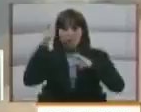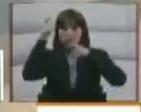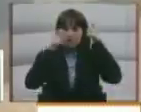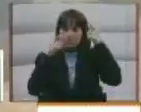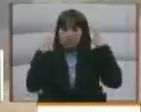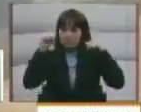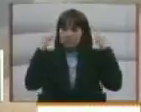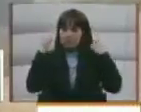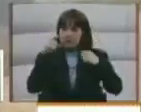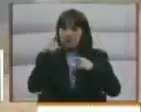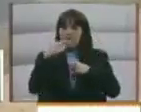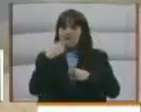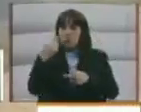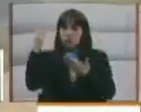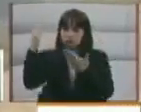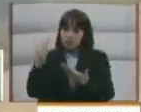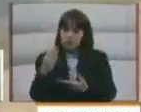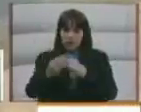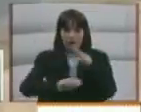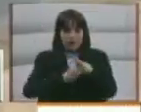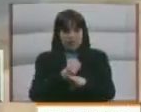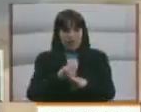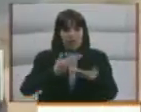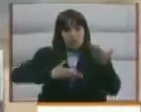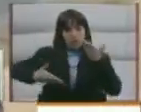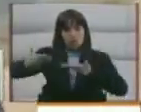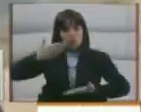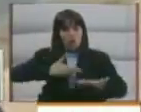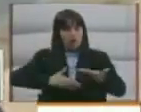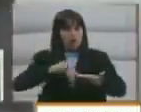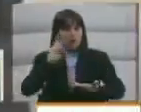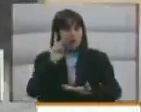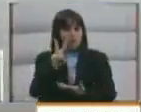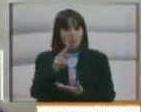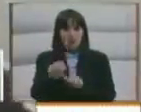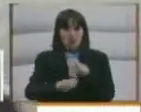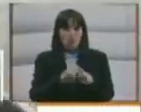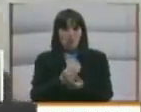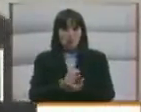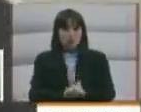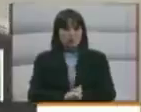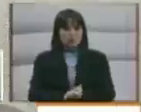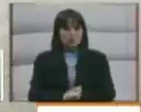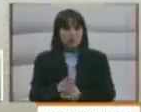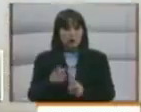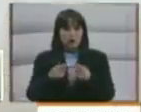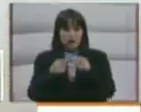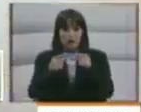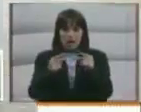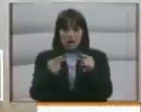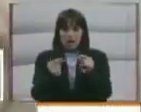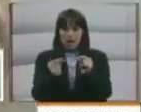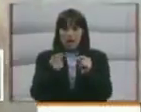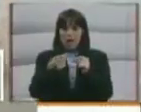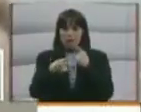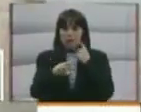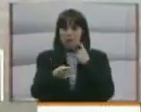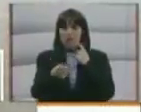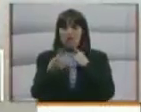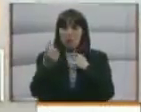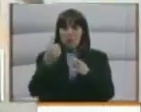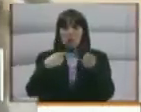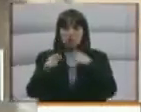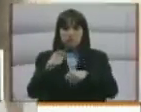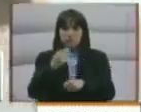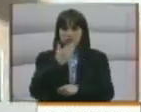dijo que volviéramos? El trueque. Vamos a ver cómo los hacen aquí. Aquí ese camarón, güey. ¿Ah? Aquí ese camarón. Pues este camarón es para